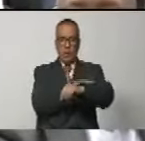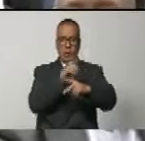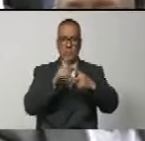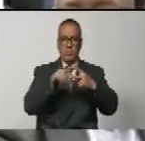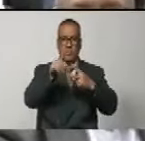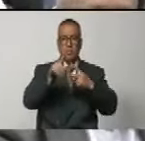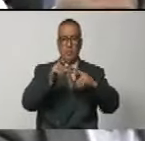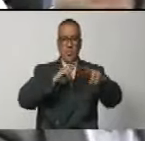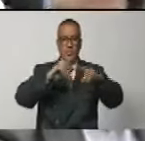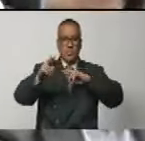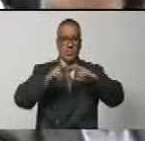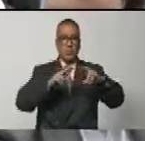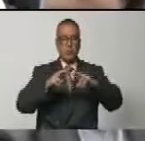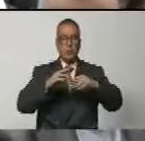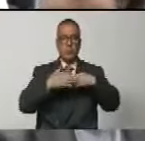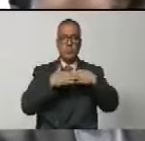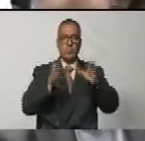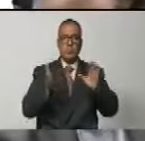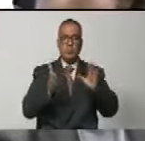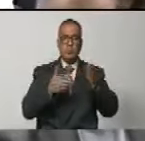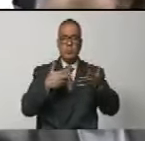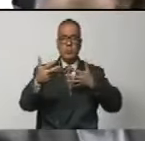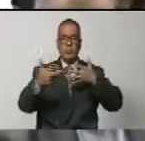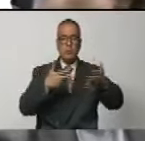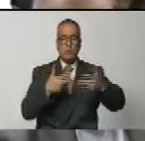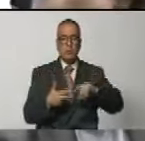de estas relaciones, la apertura y la